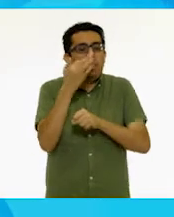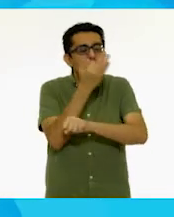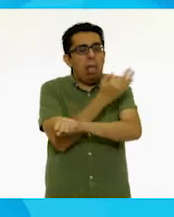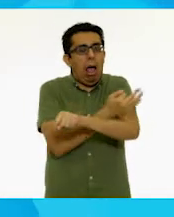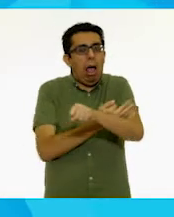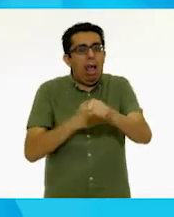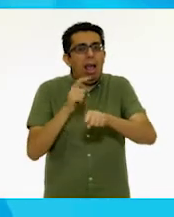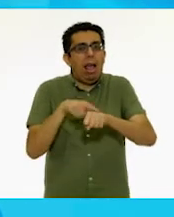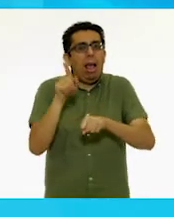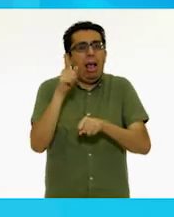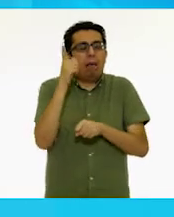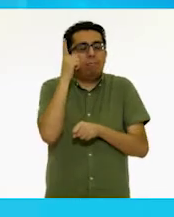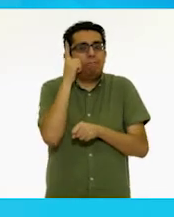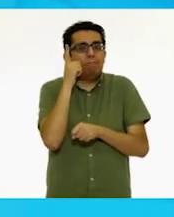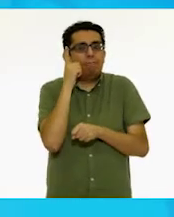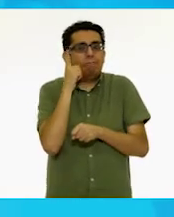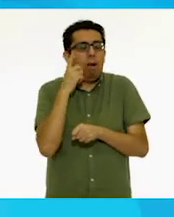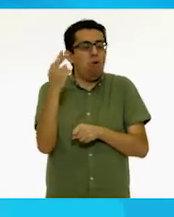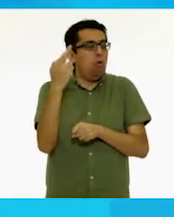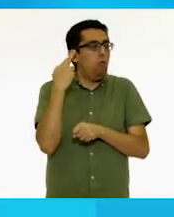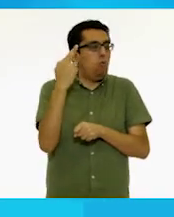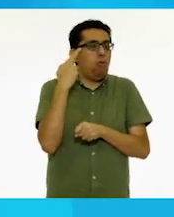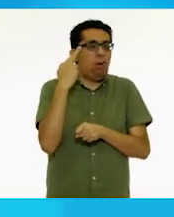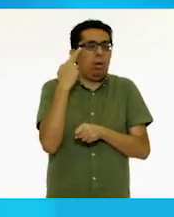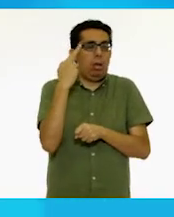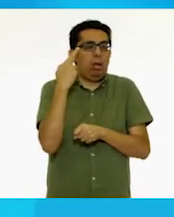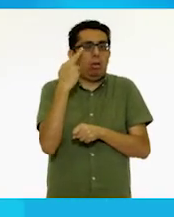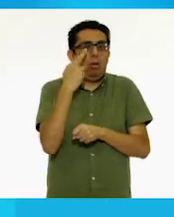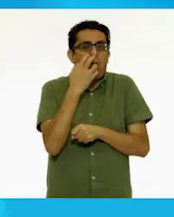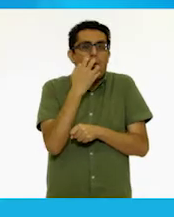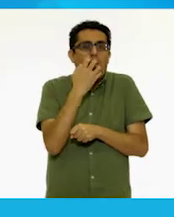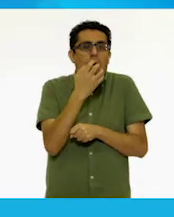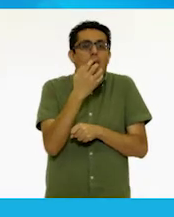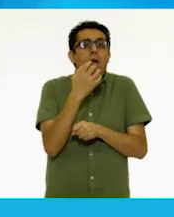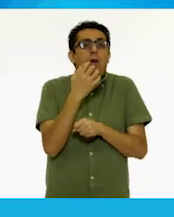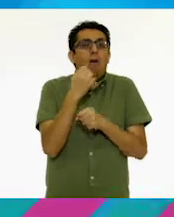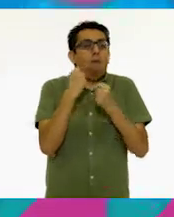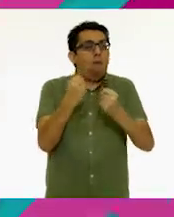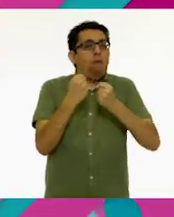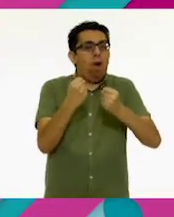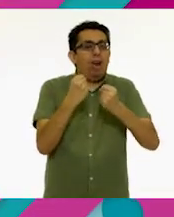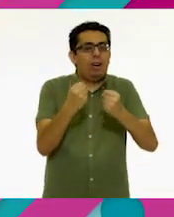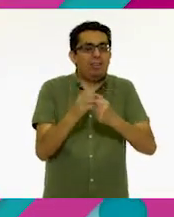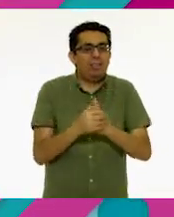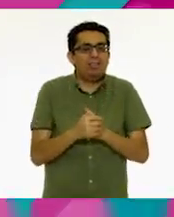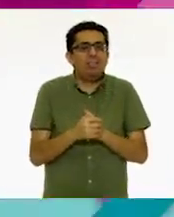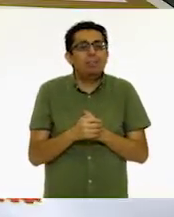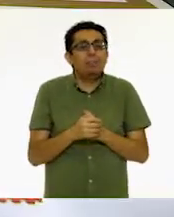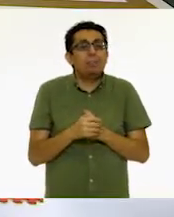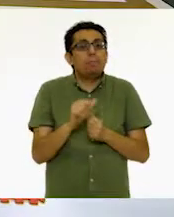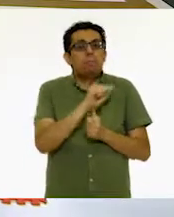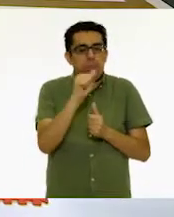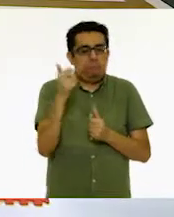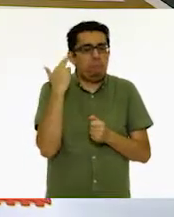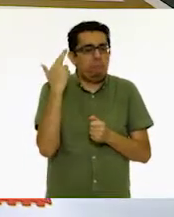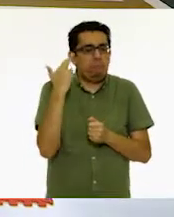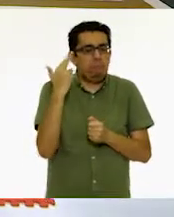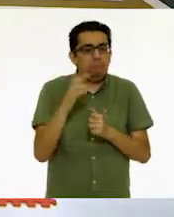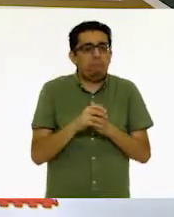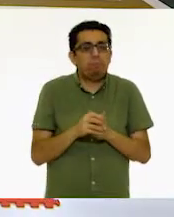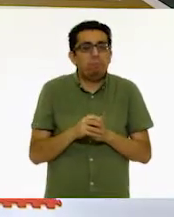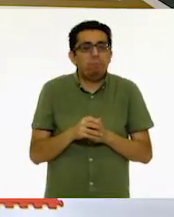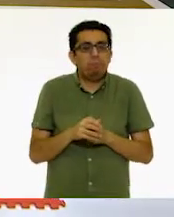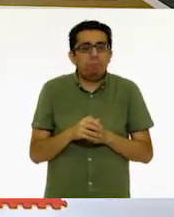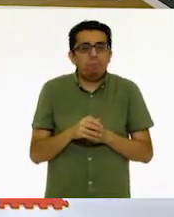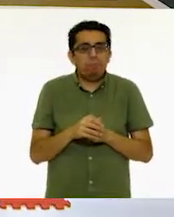está roncando fuertísimo. Creo que alguien se identificó con ese perezoso. ¿Quién sabe quién? Bueno, vamos a escuchar el siguiente sonido. Ajá.